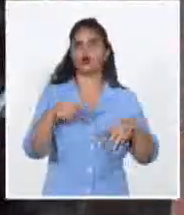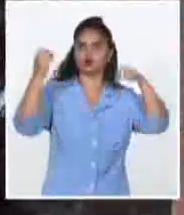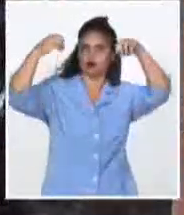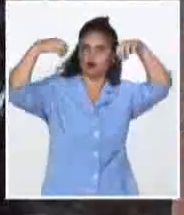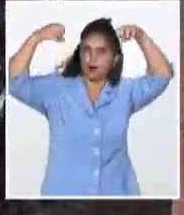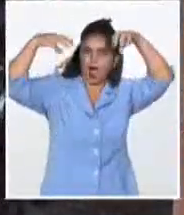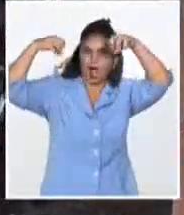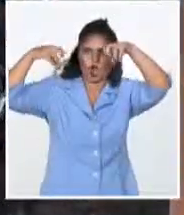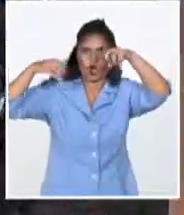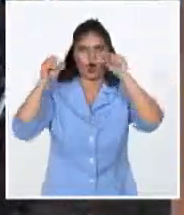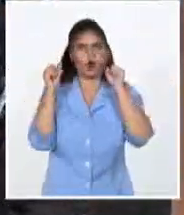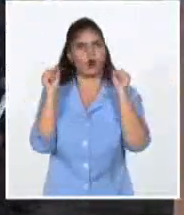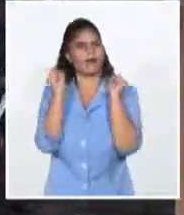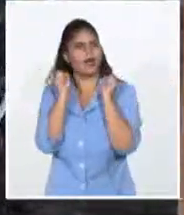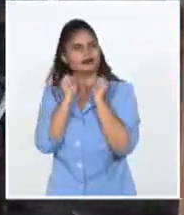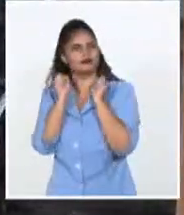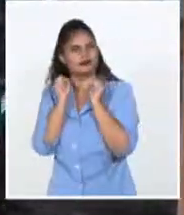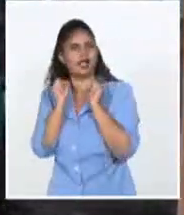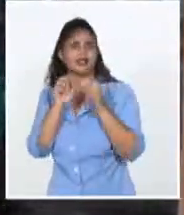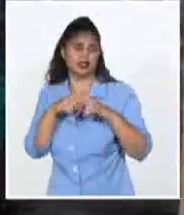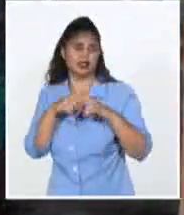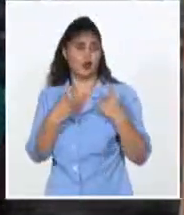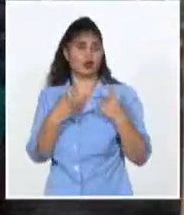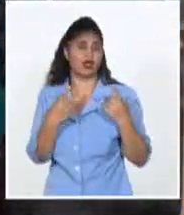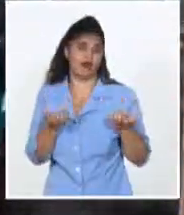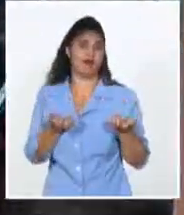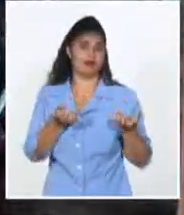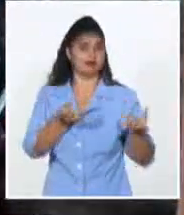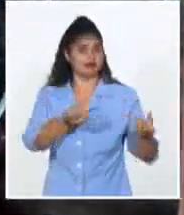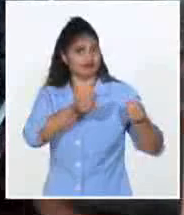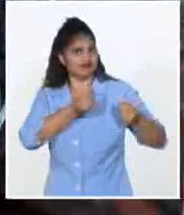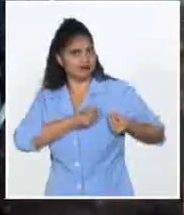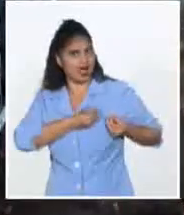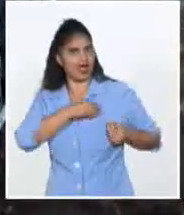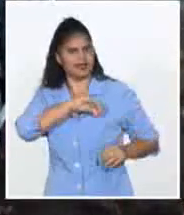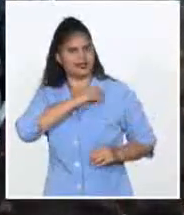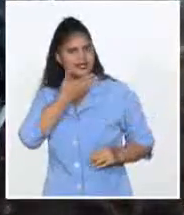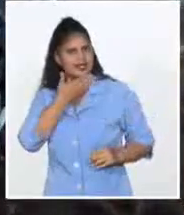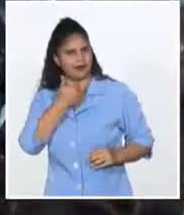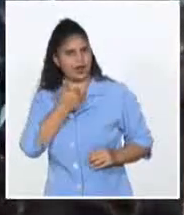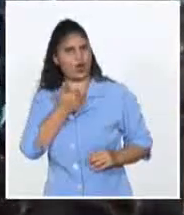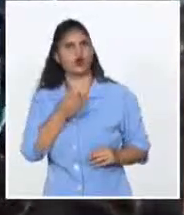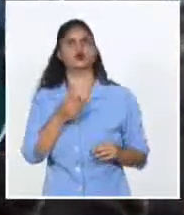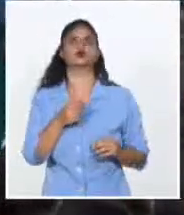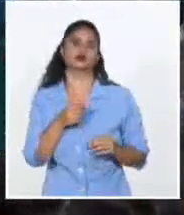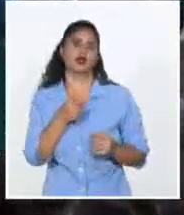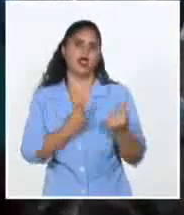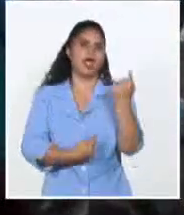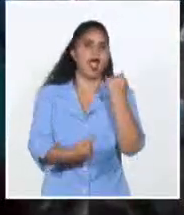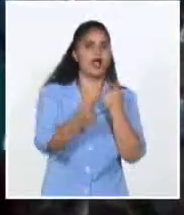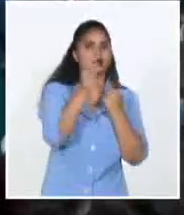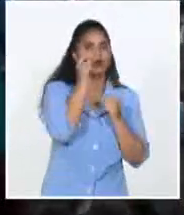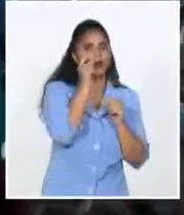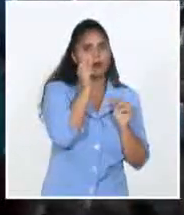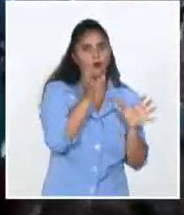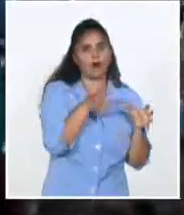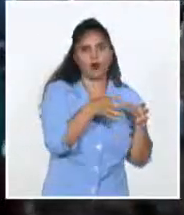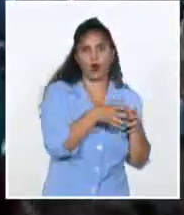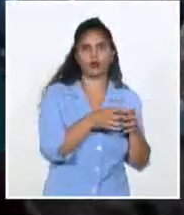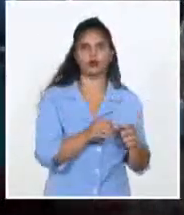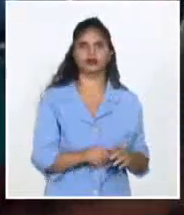luz, porque eso ayuda también, contribuye. Tiene un poquito de macho, porque el macho ayuda con el